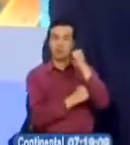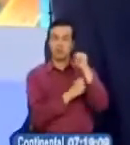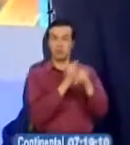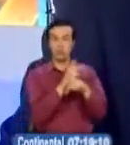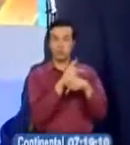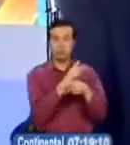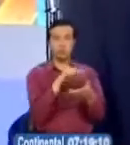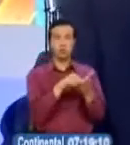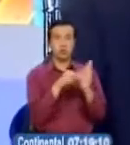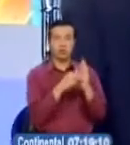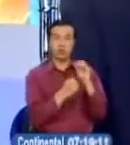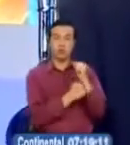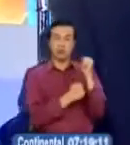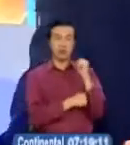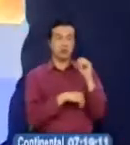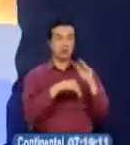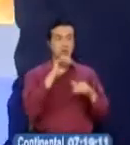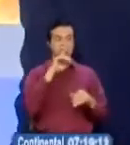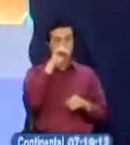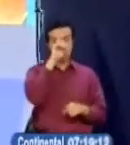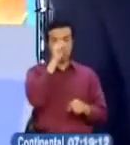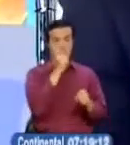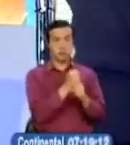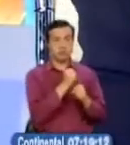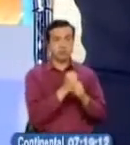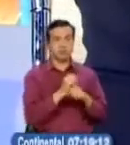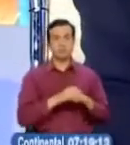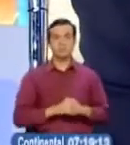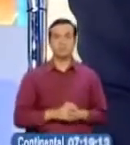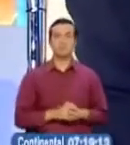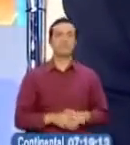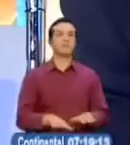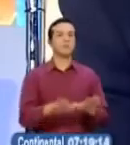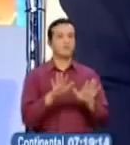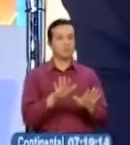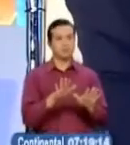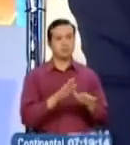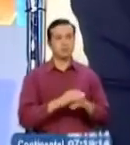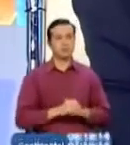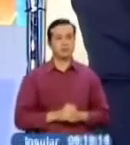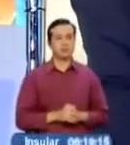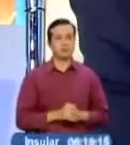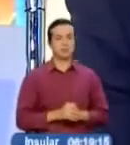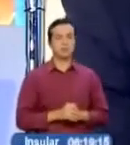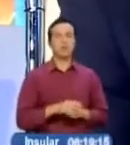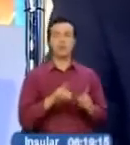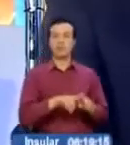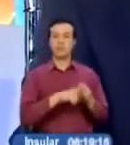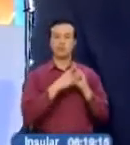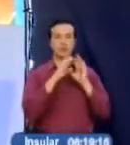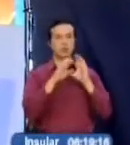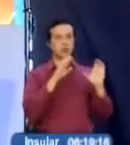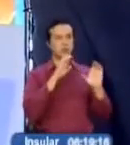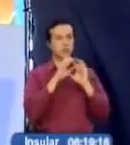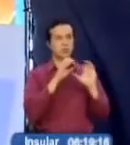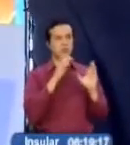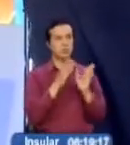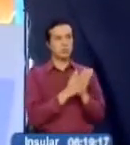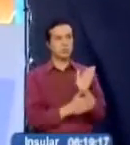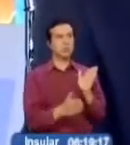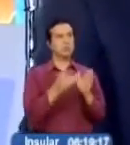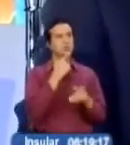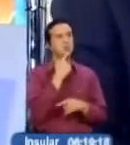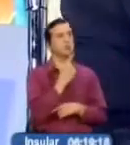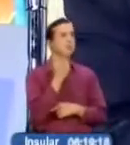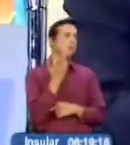productivo, que significa también fortalecer el empleo, ¿verdad? Ahora, vamos a lo siguiente. Cuando iniciamos esta conversación, tú me